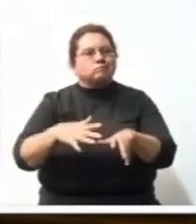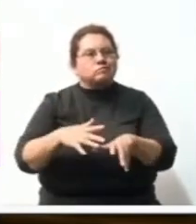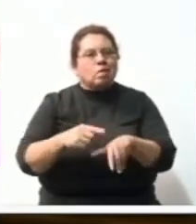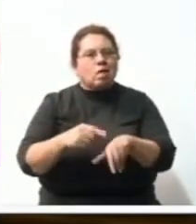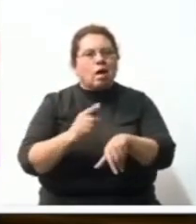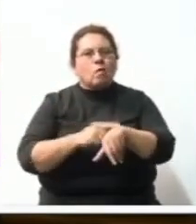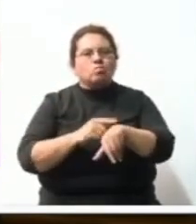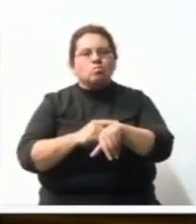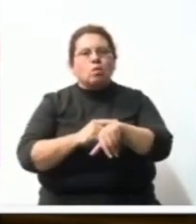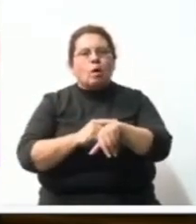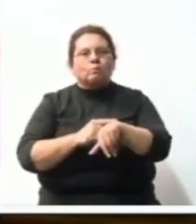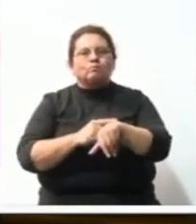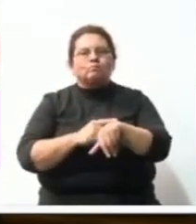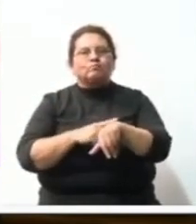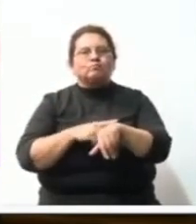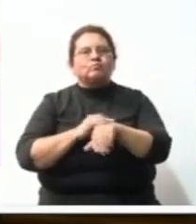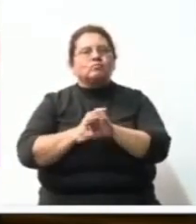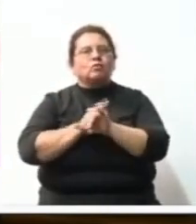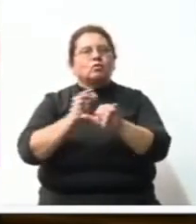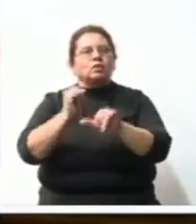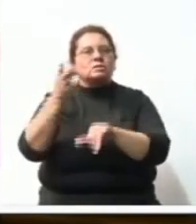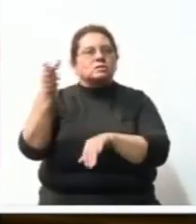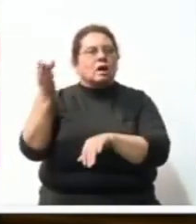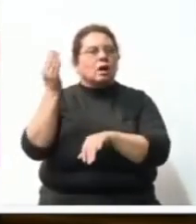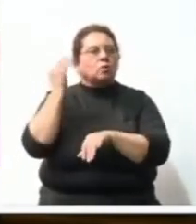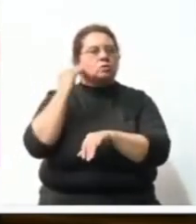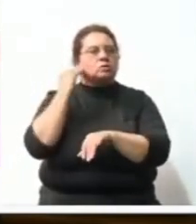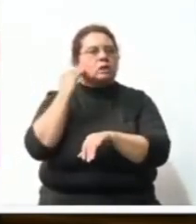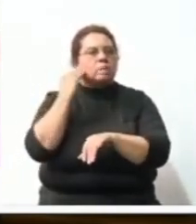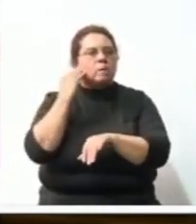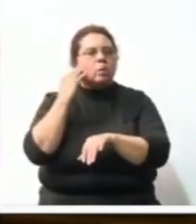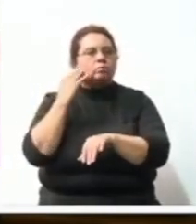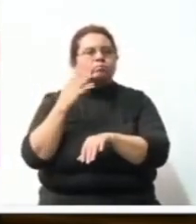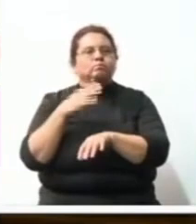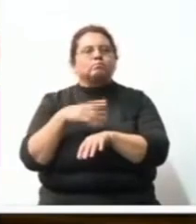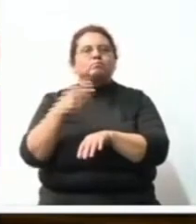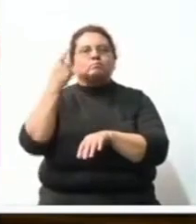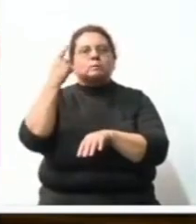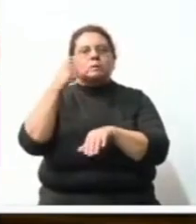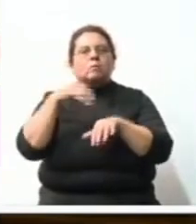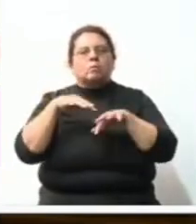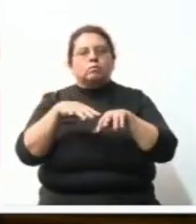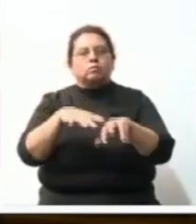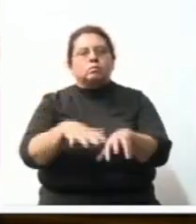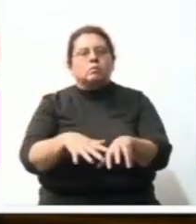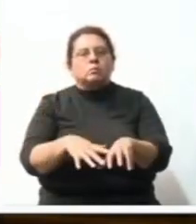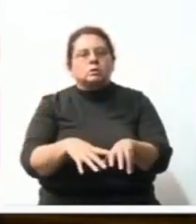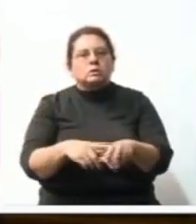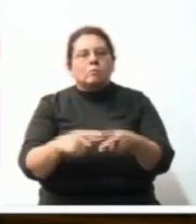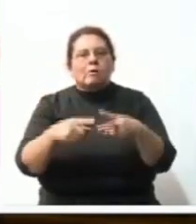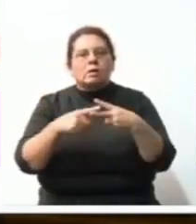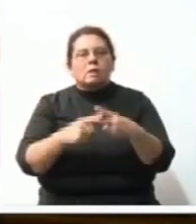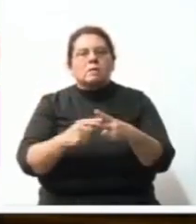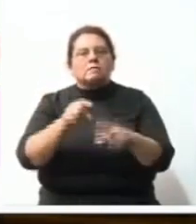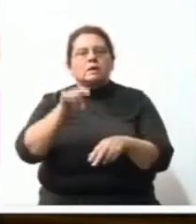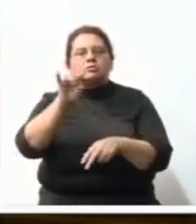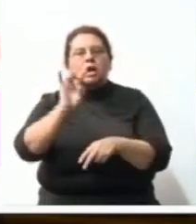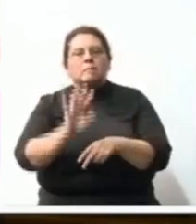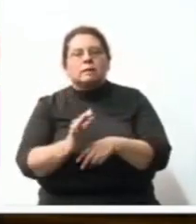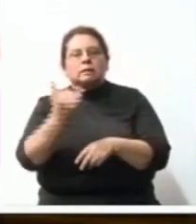nos enteramos planteamos hacer una movilización porque es la única herramienta que siempre hemos tenido